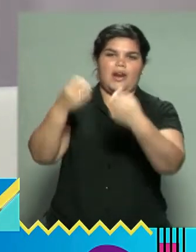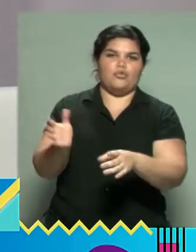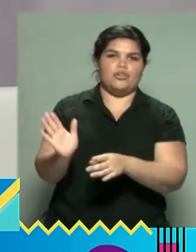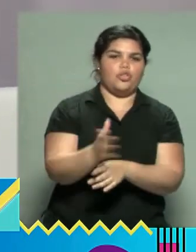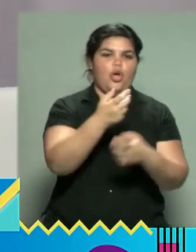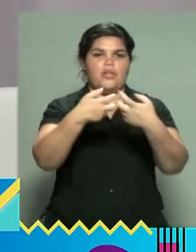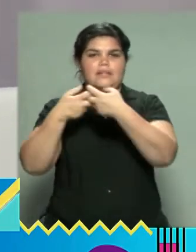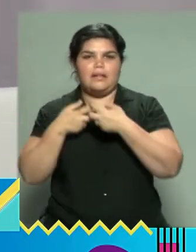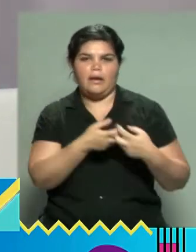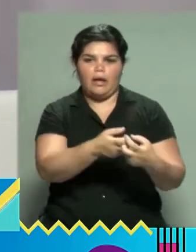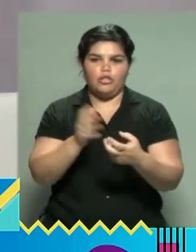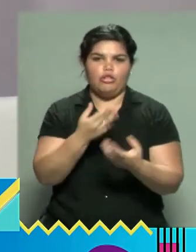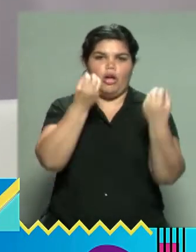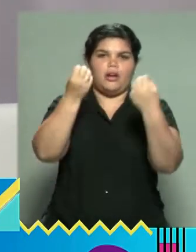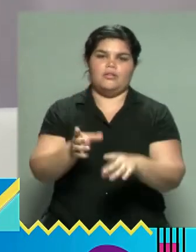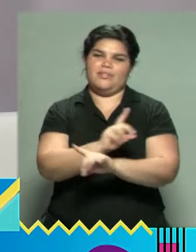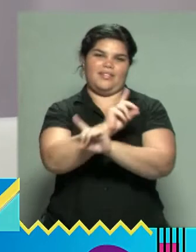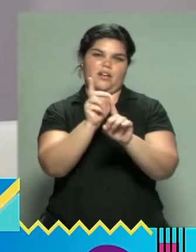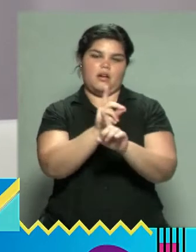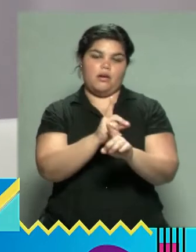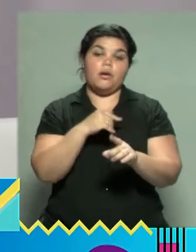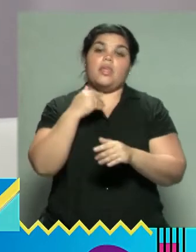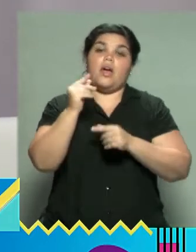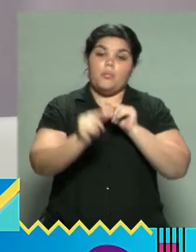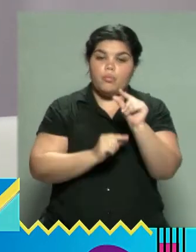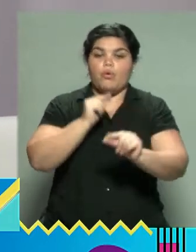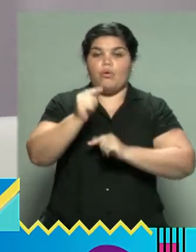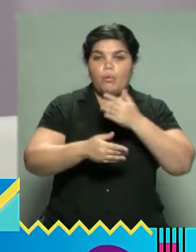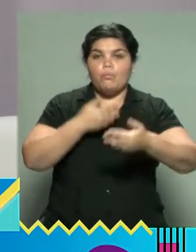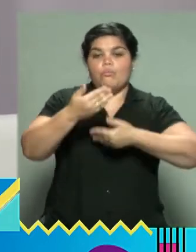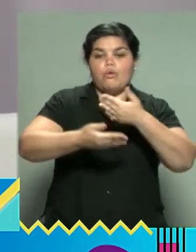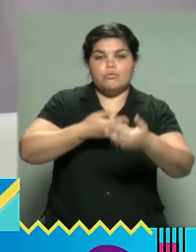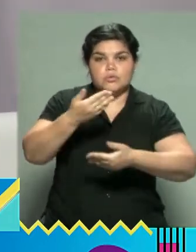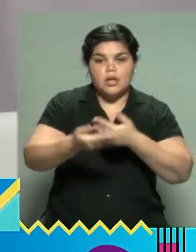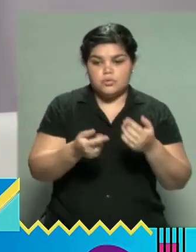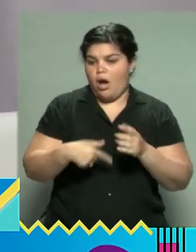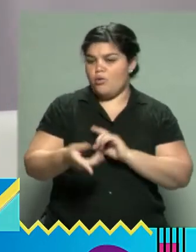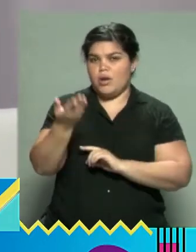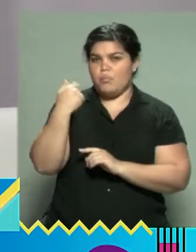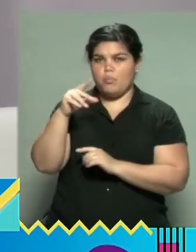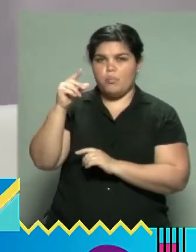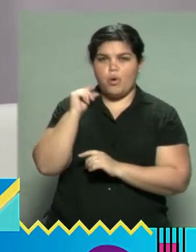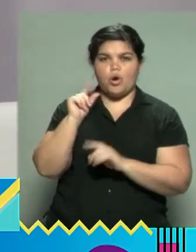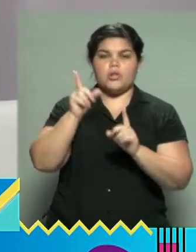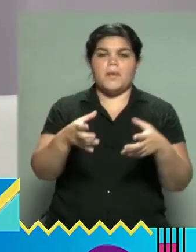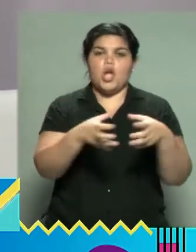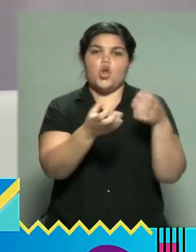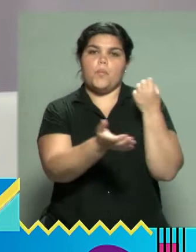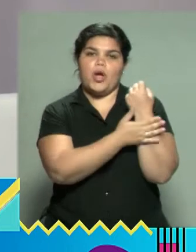dirigentes sindicales, pero es como te decía, es un proceso para nosotros en el cual se está vivenciando ahora el último tiempo, que hay muchas corrientes de